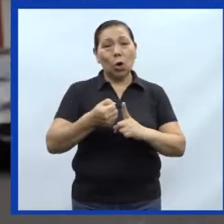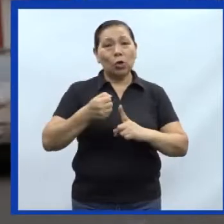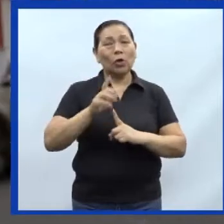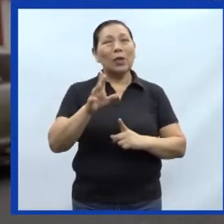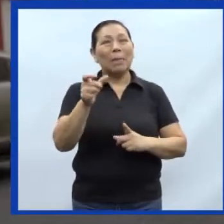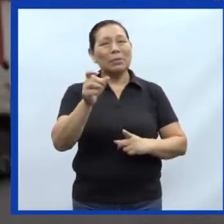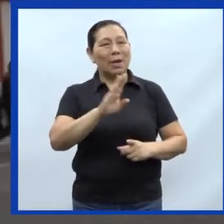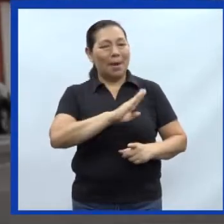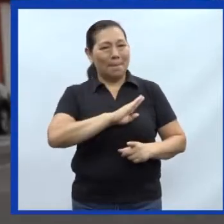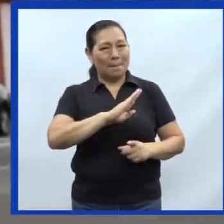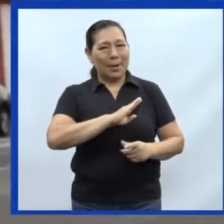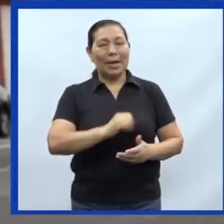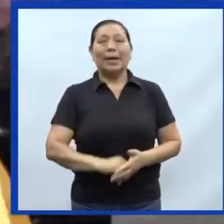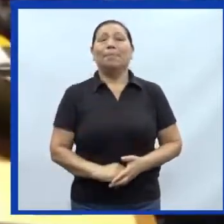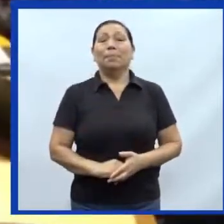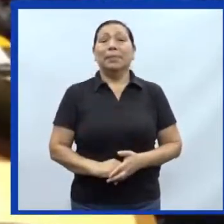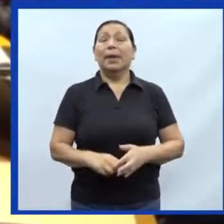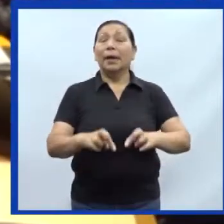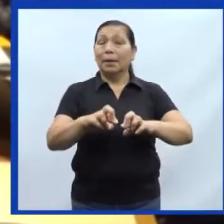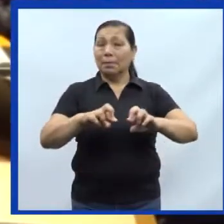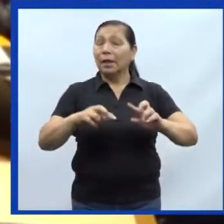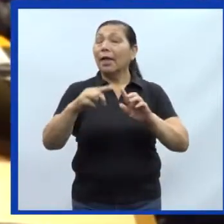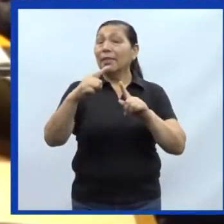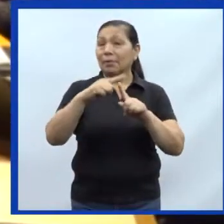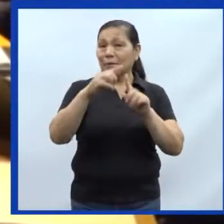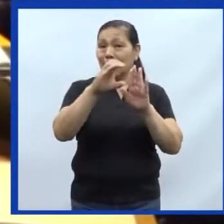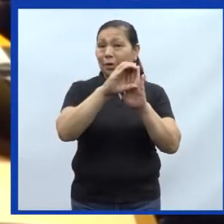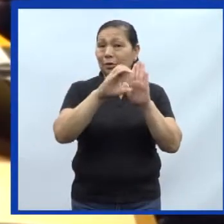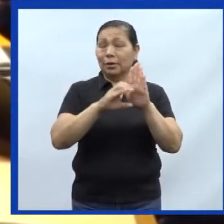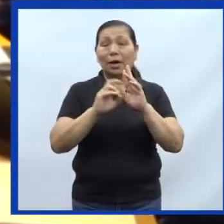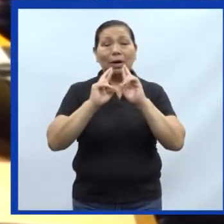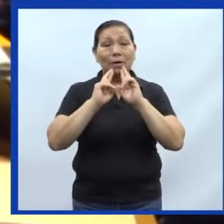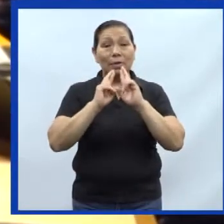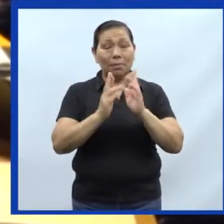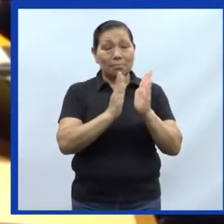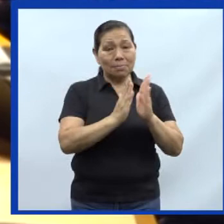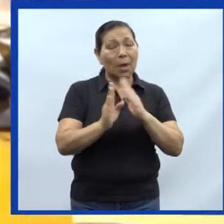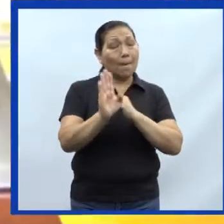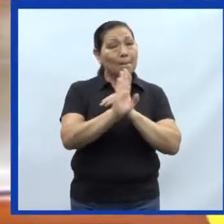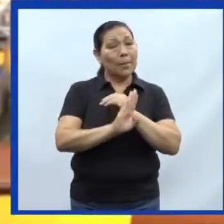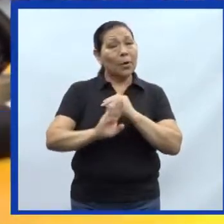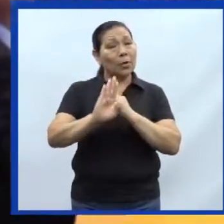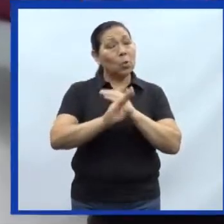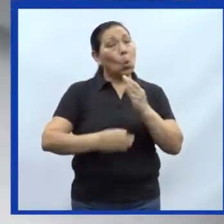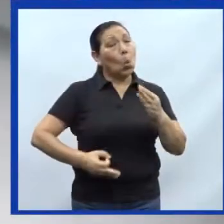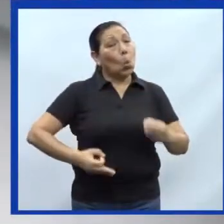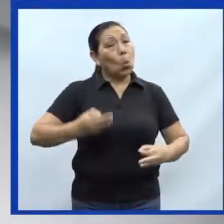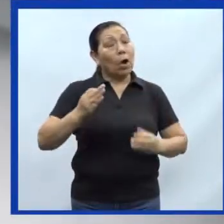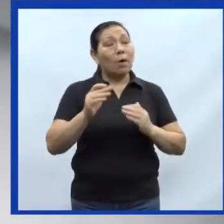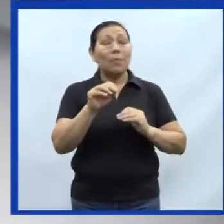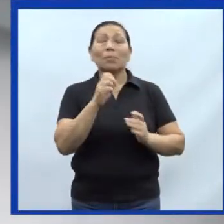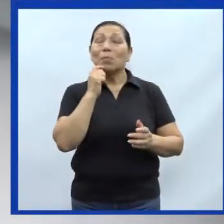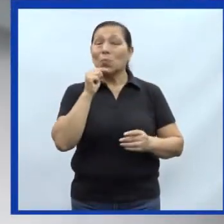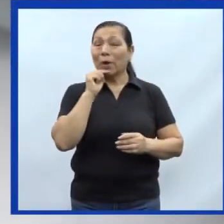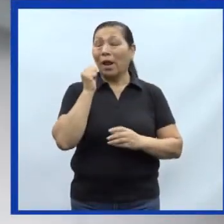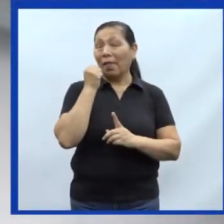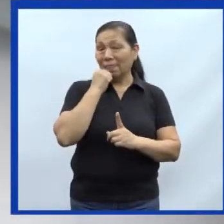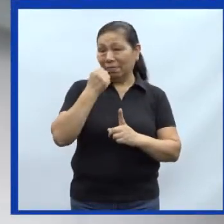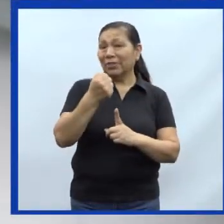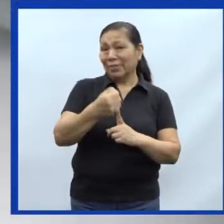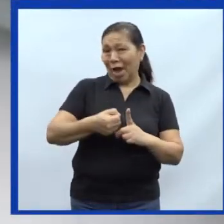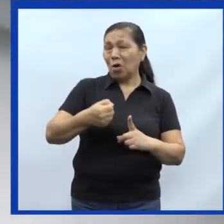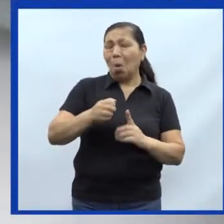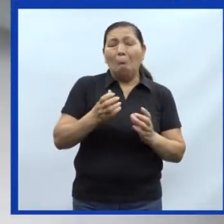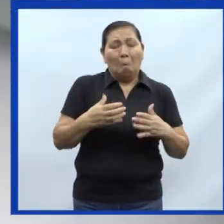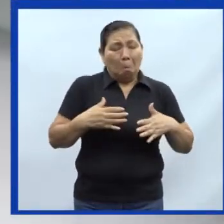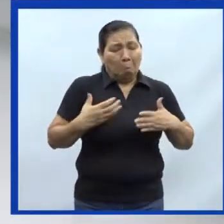sus agresores. El Pleno del Tribunal Constitucional resolvió que las medidas de protección judicial a favor de las denunciantes de violencia